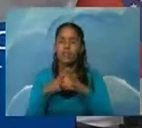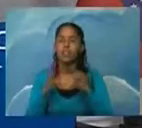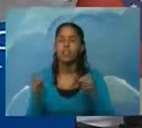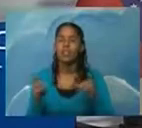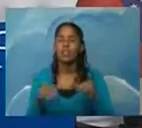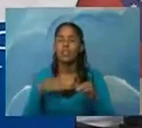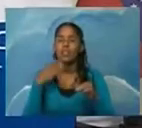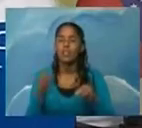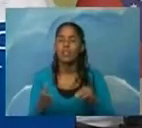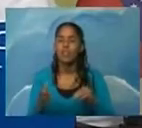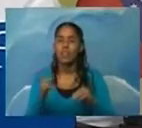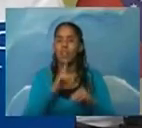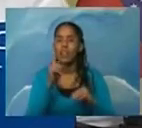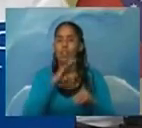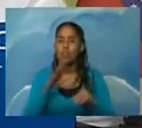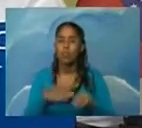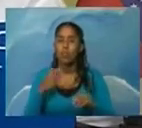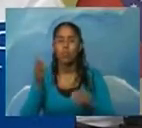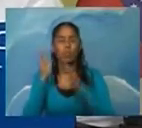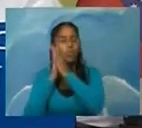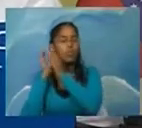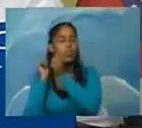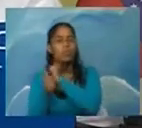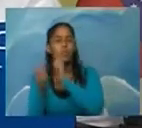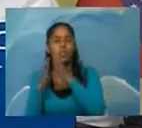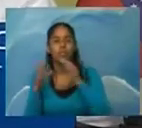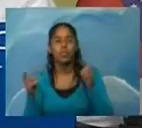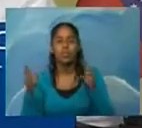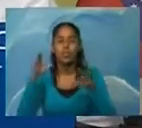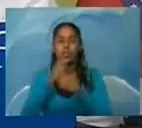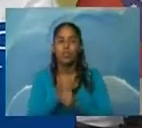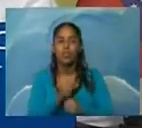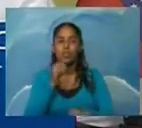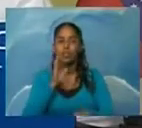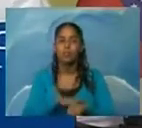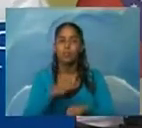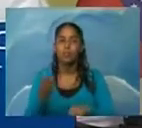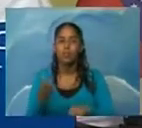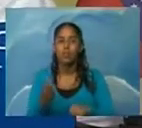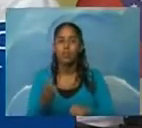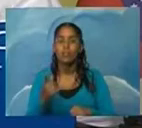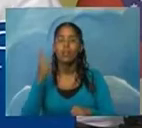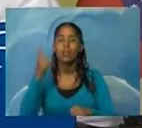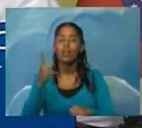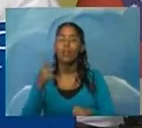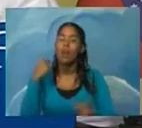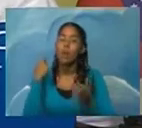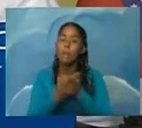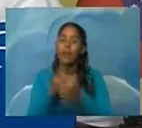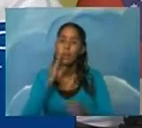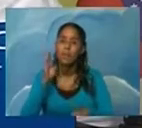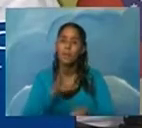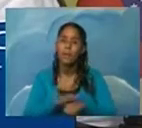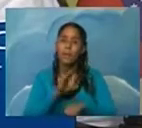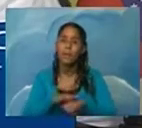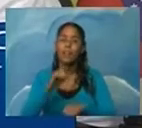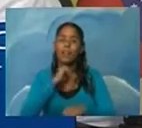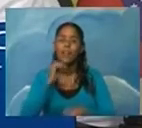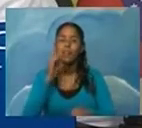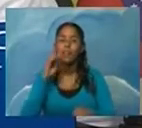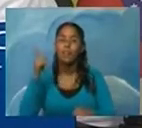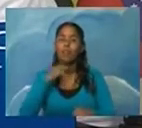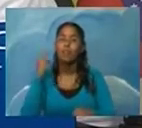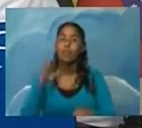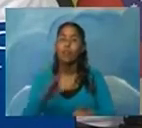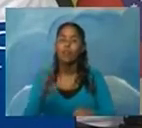Que no pudo dormir en toda la noche. Porque la paga del pecado no es muerte, caso. Y se salvó